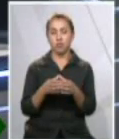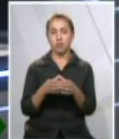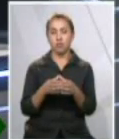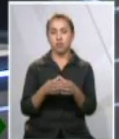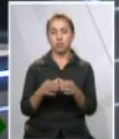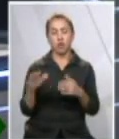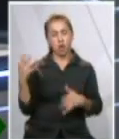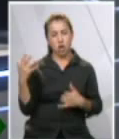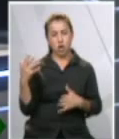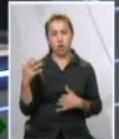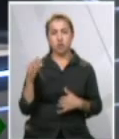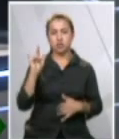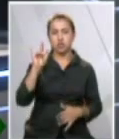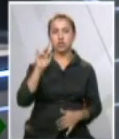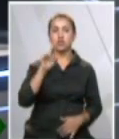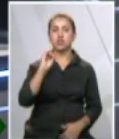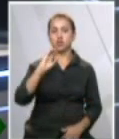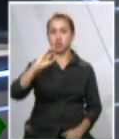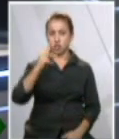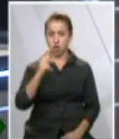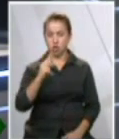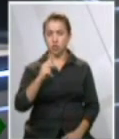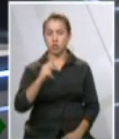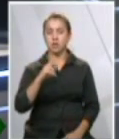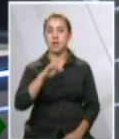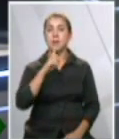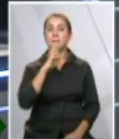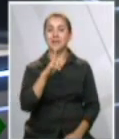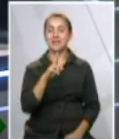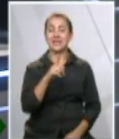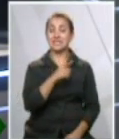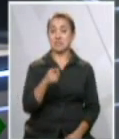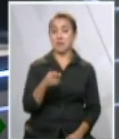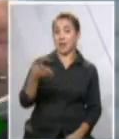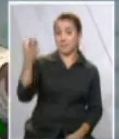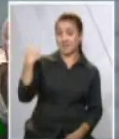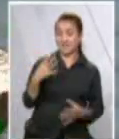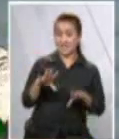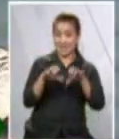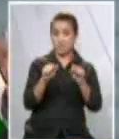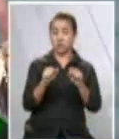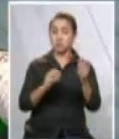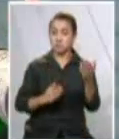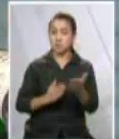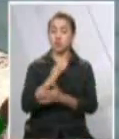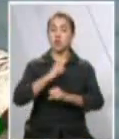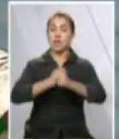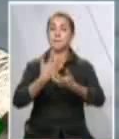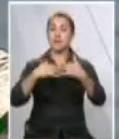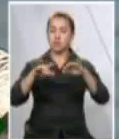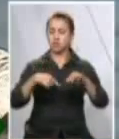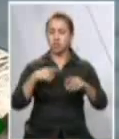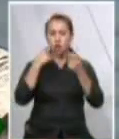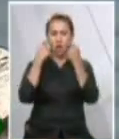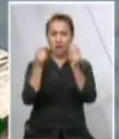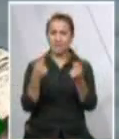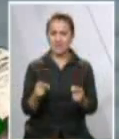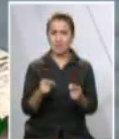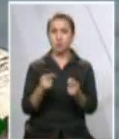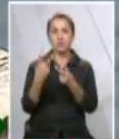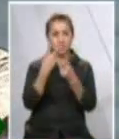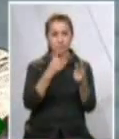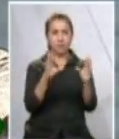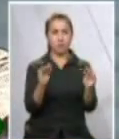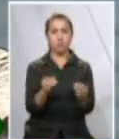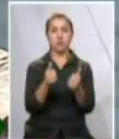Rock, ¿cómo se llama? Peter Rock, que tiene una ELA, ¿ya? Se lo instalaron la semana pasada, y ahí apareció esta empresa y nosotros lo revisamos, y la verdad es que se ve bastante